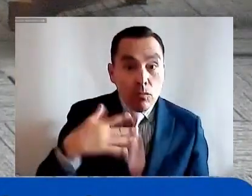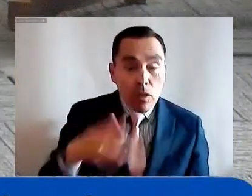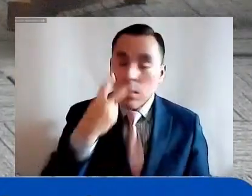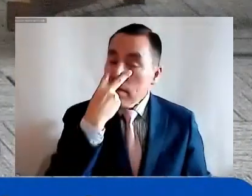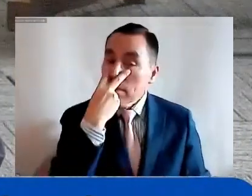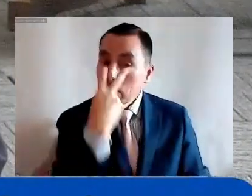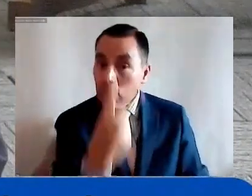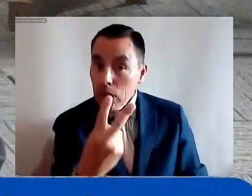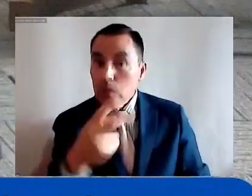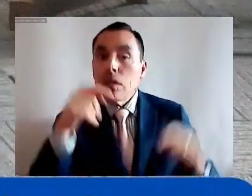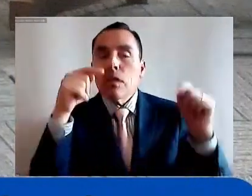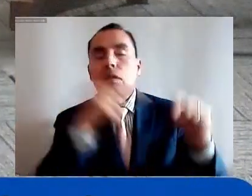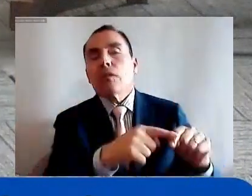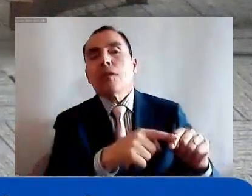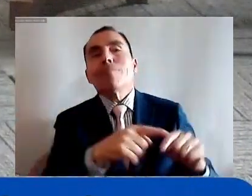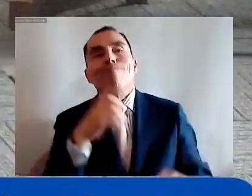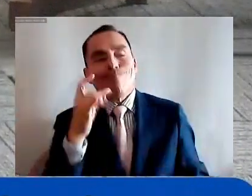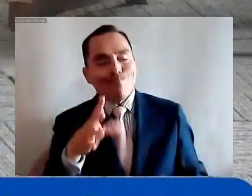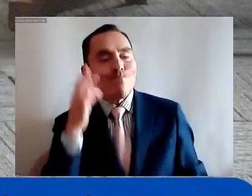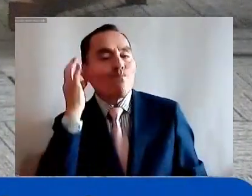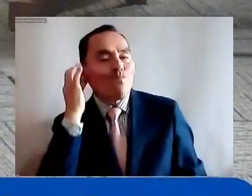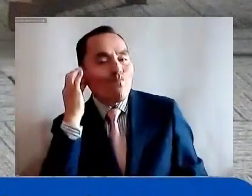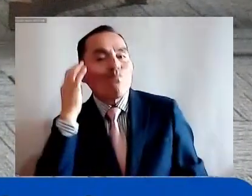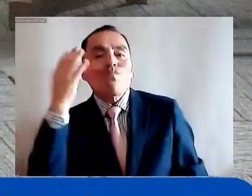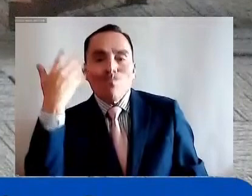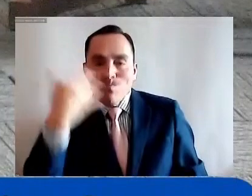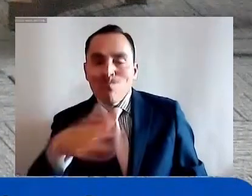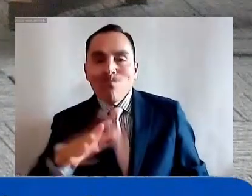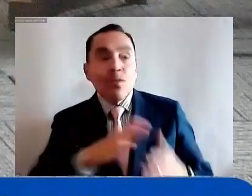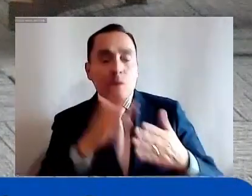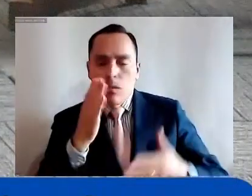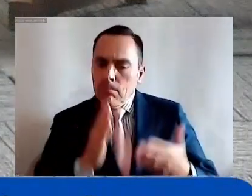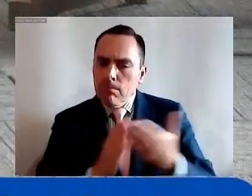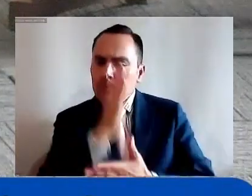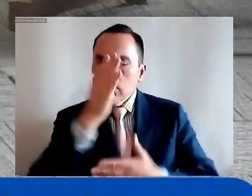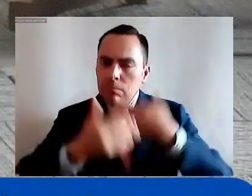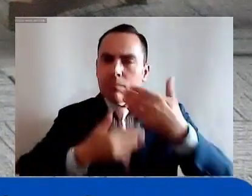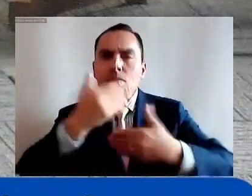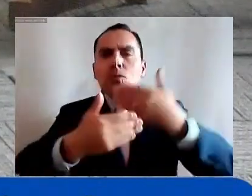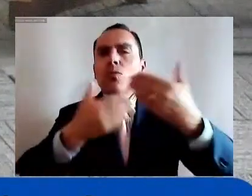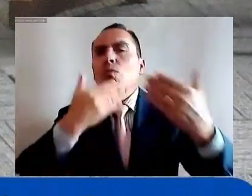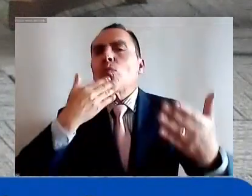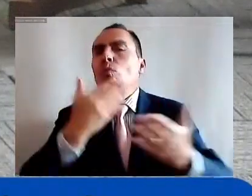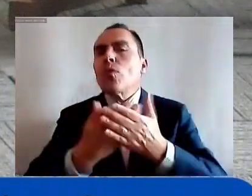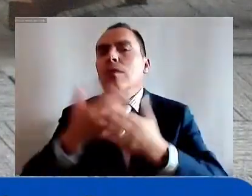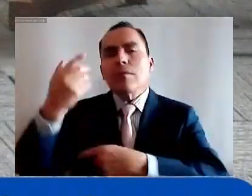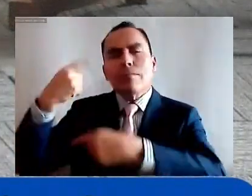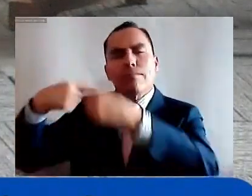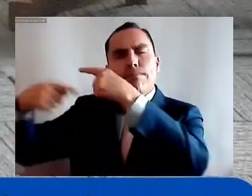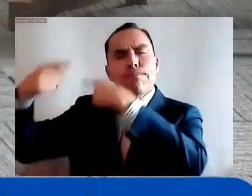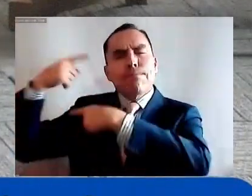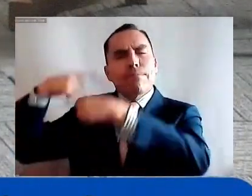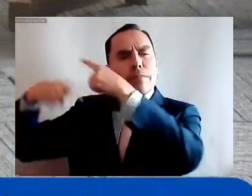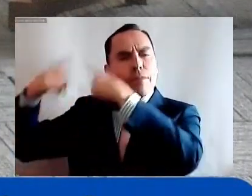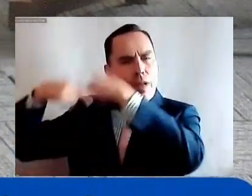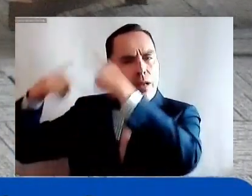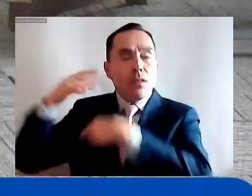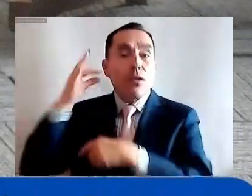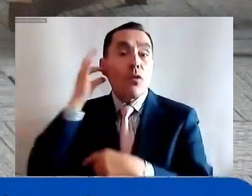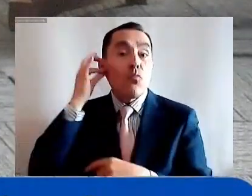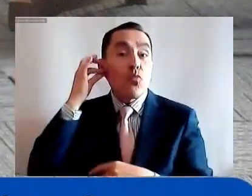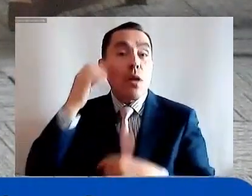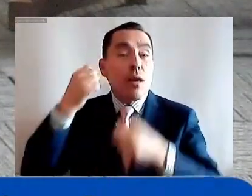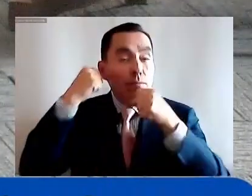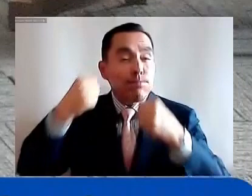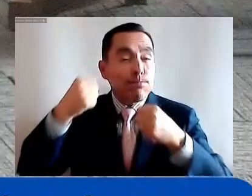la situación de las mujeres se comienza a originar ya en las manifestaciones de mujeres de